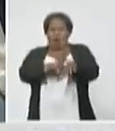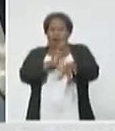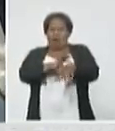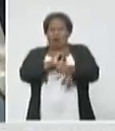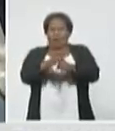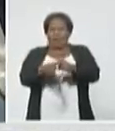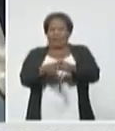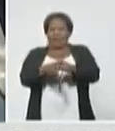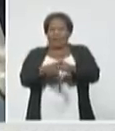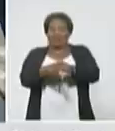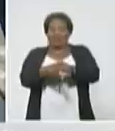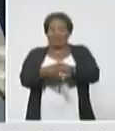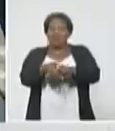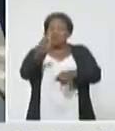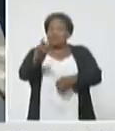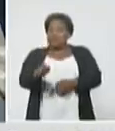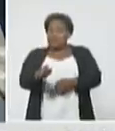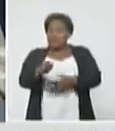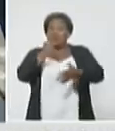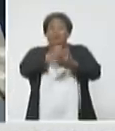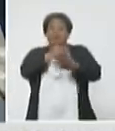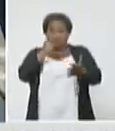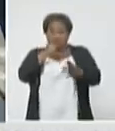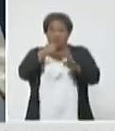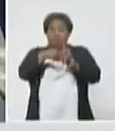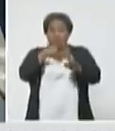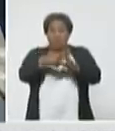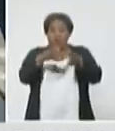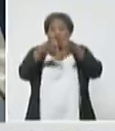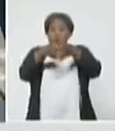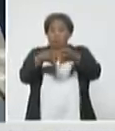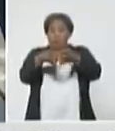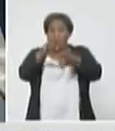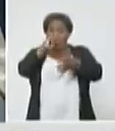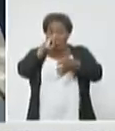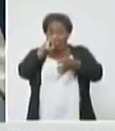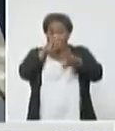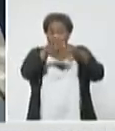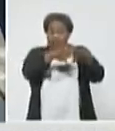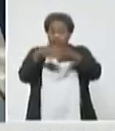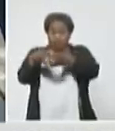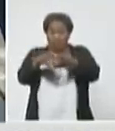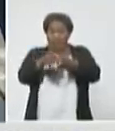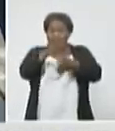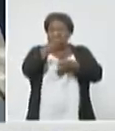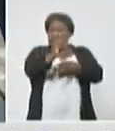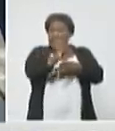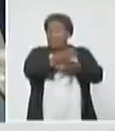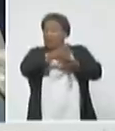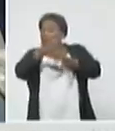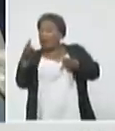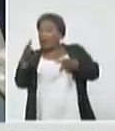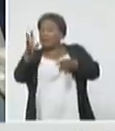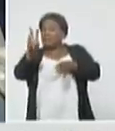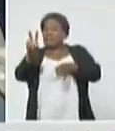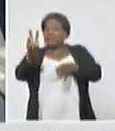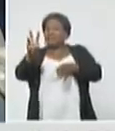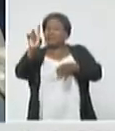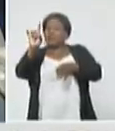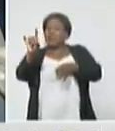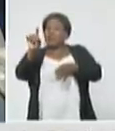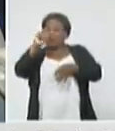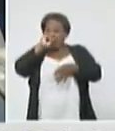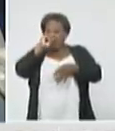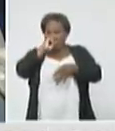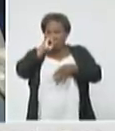De los casos diagnosticados, los grupos de edad más afectados pues son el de 20 a 39 años con 5 casos, de